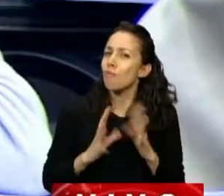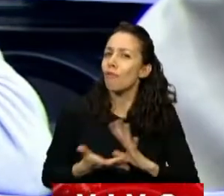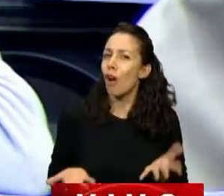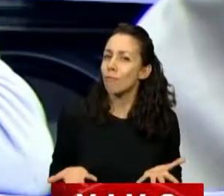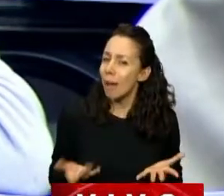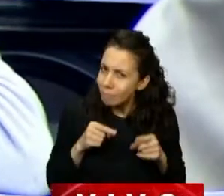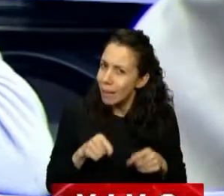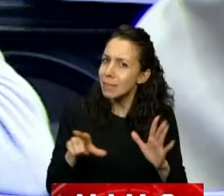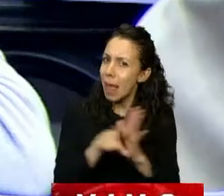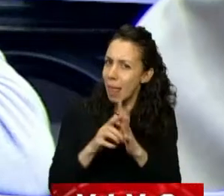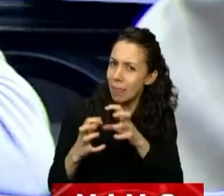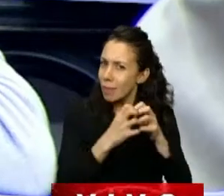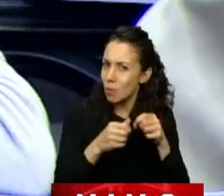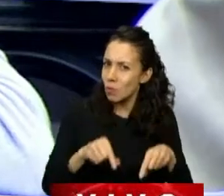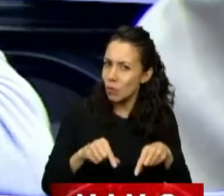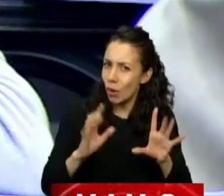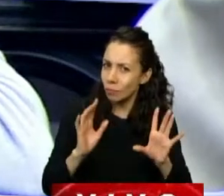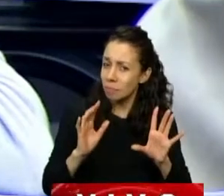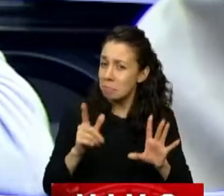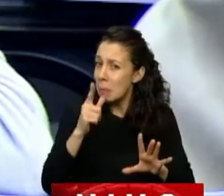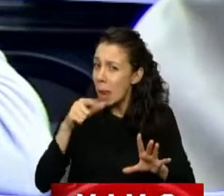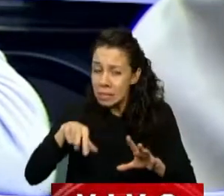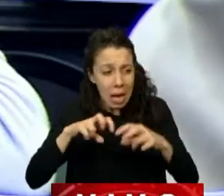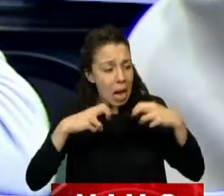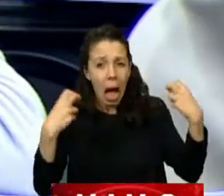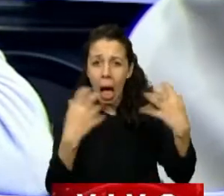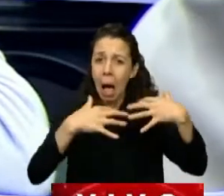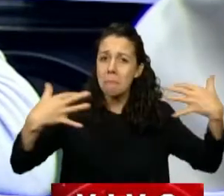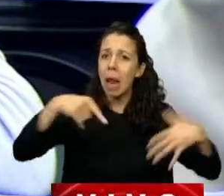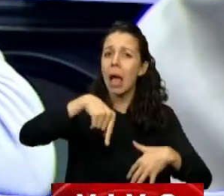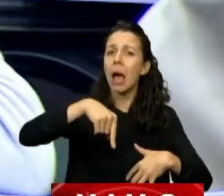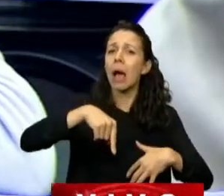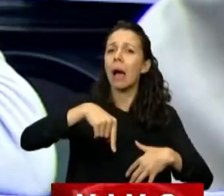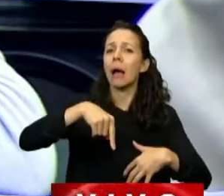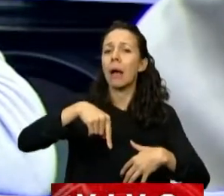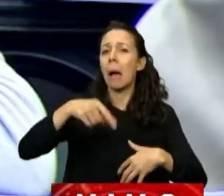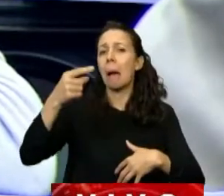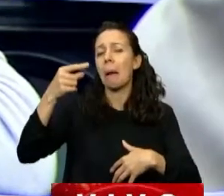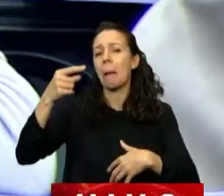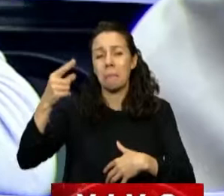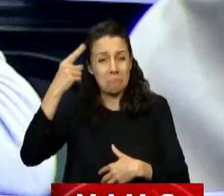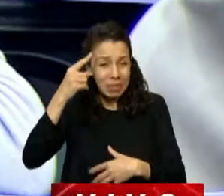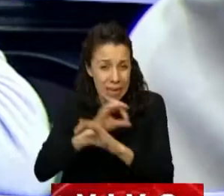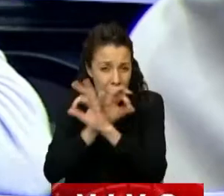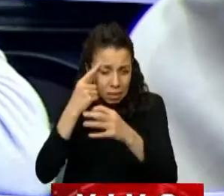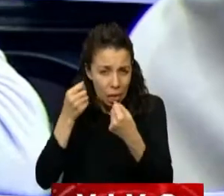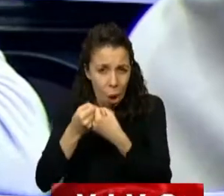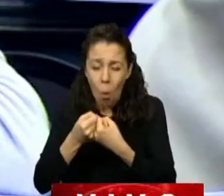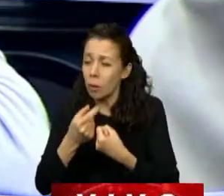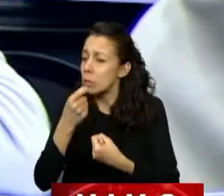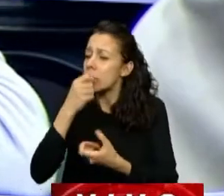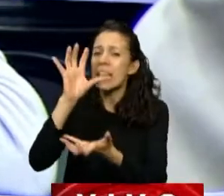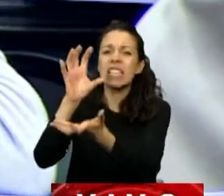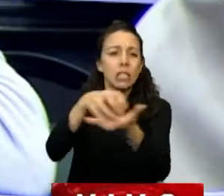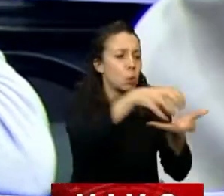Creo que nadie en esta Cámara piensa que de vaciar las instituciones y